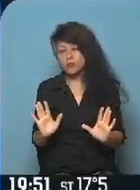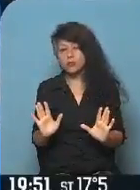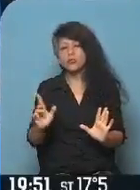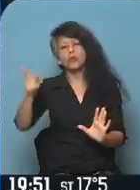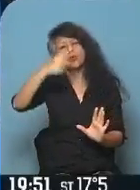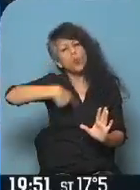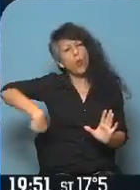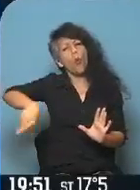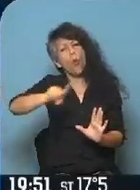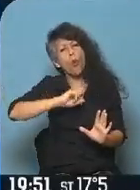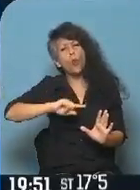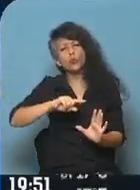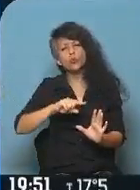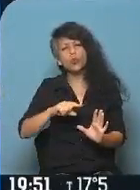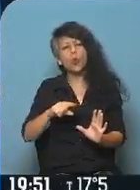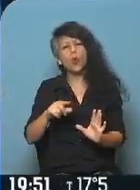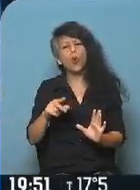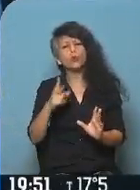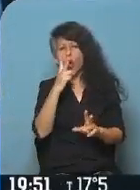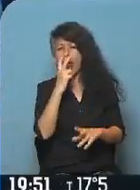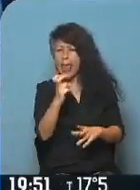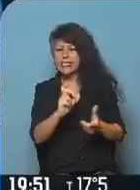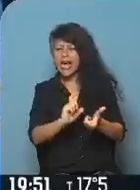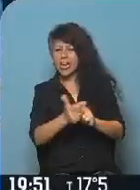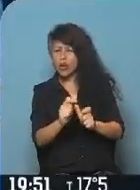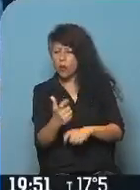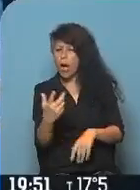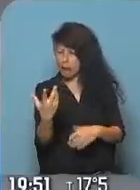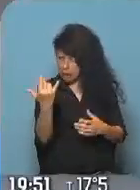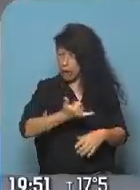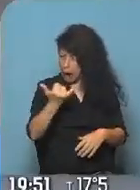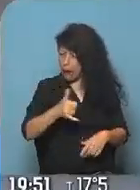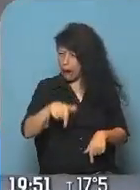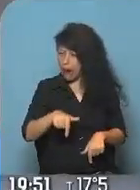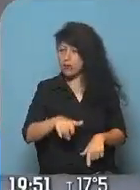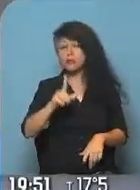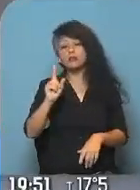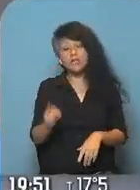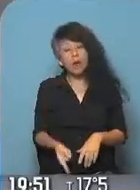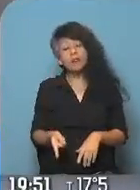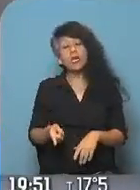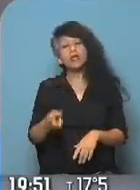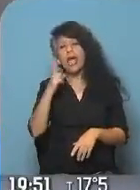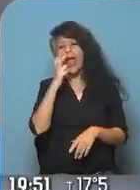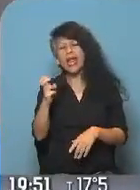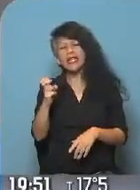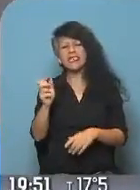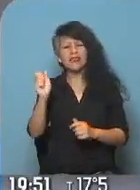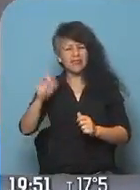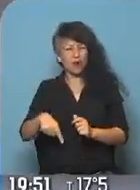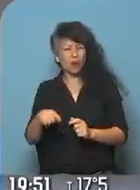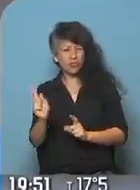somos potencialmente muy ricos en materia de energías renovables y actualmente también en el sector de las energías no convencionales. Y estamos